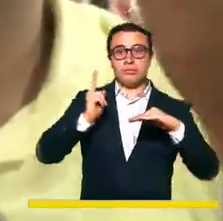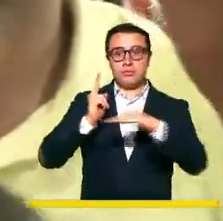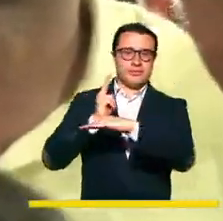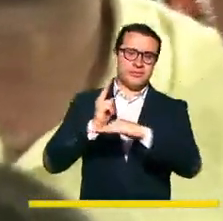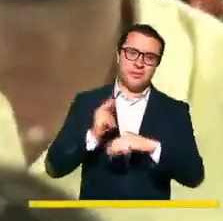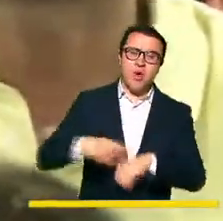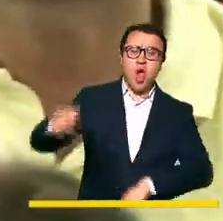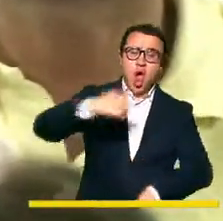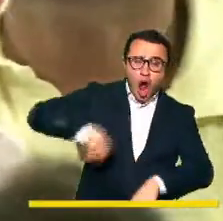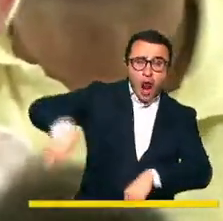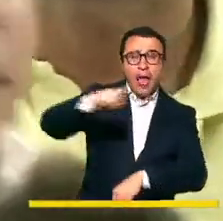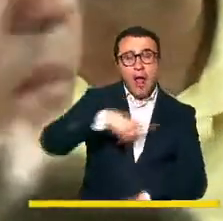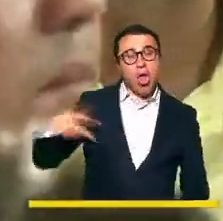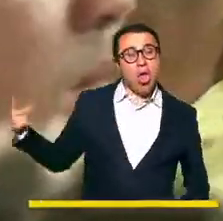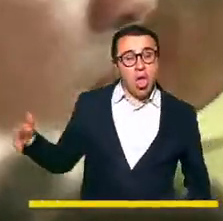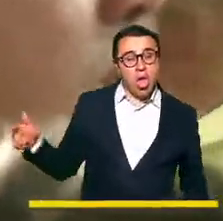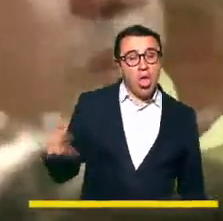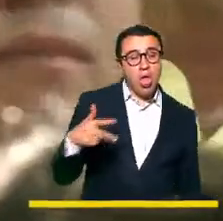Horas para llegar aquí.